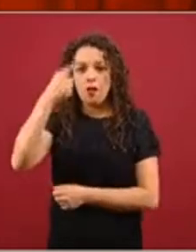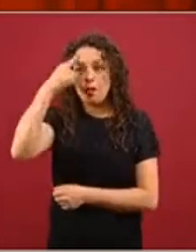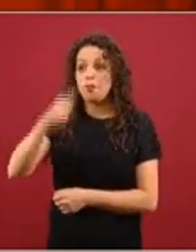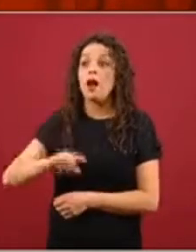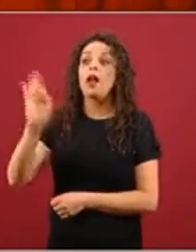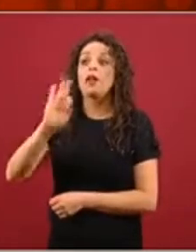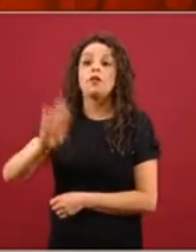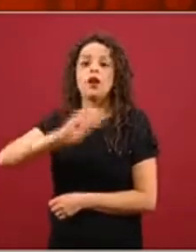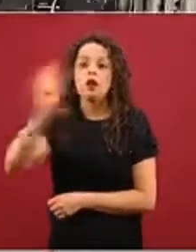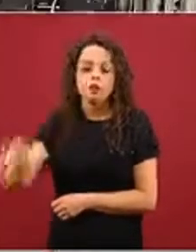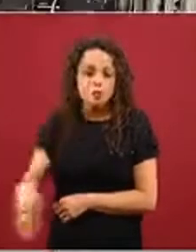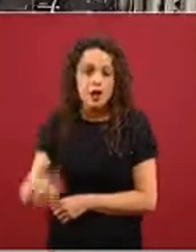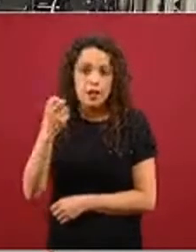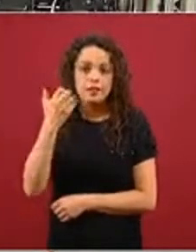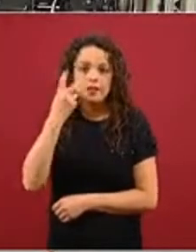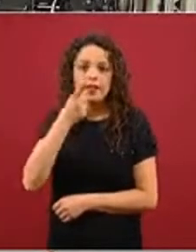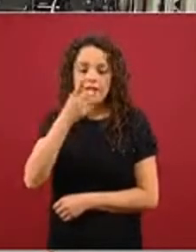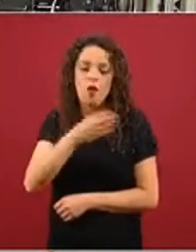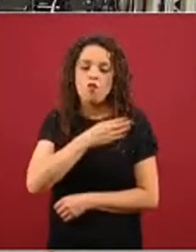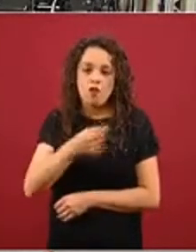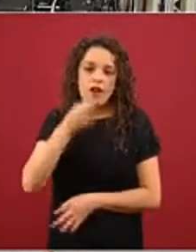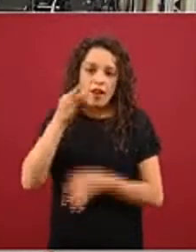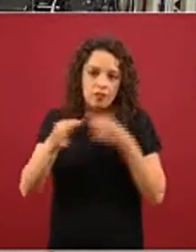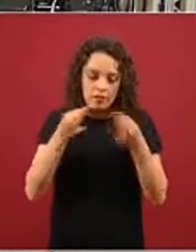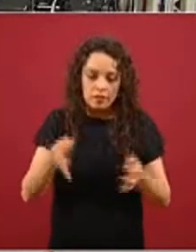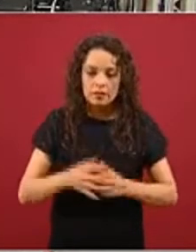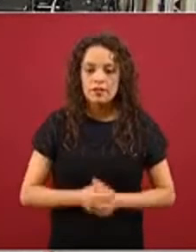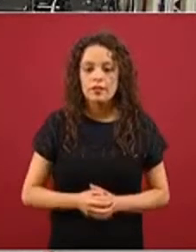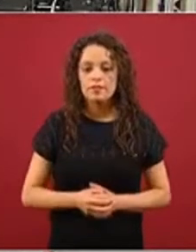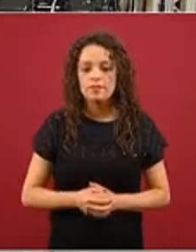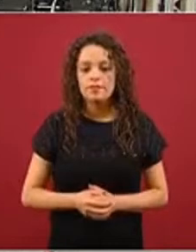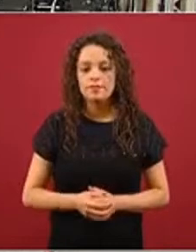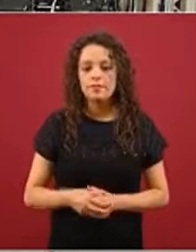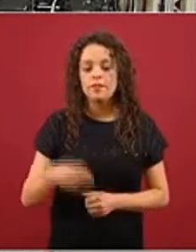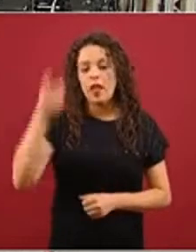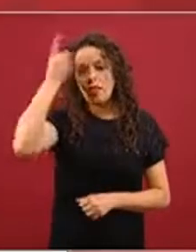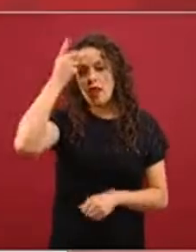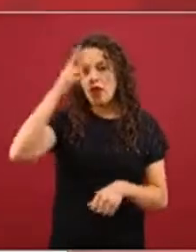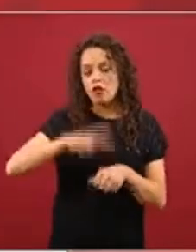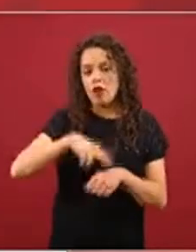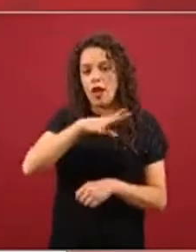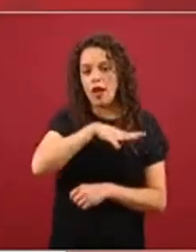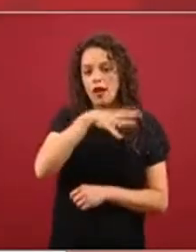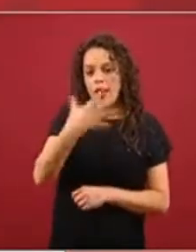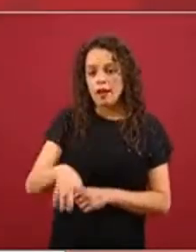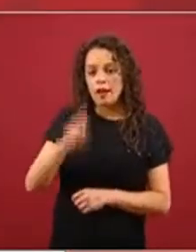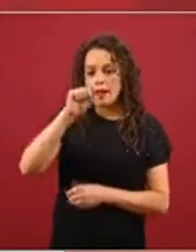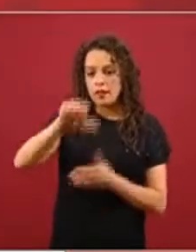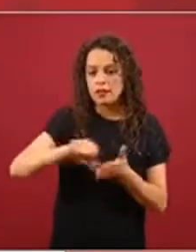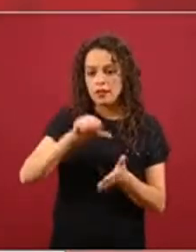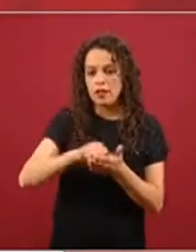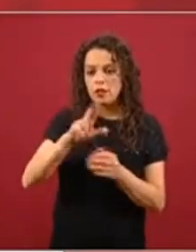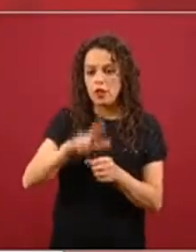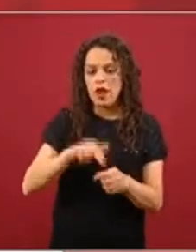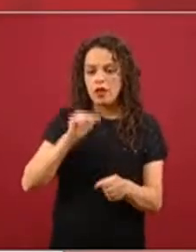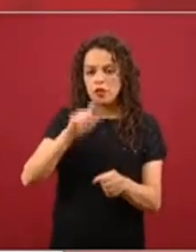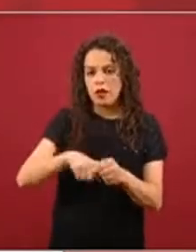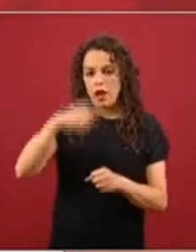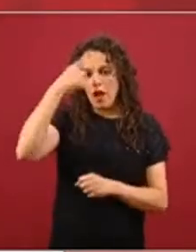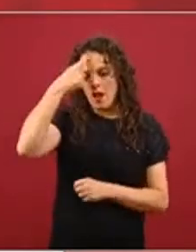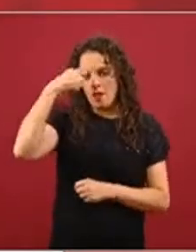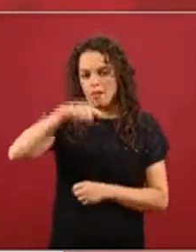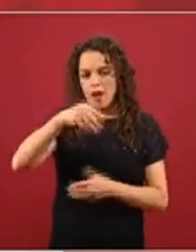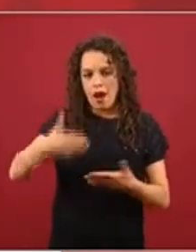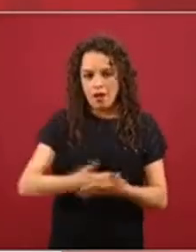Sobre partos y demás, vamos a invitar a nuestra directora general del Centro Nacional de Salud Reproductiva